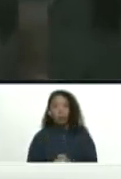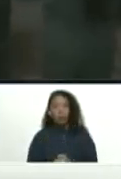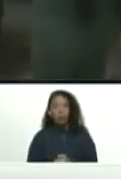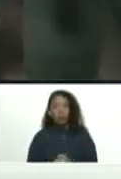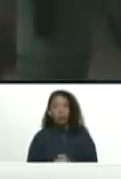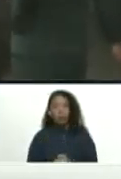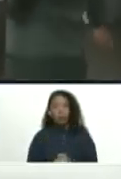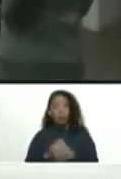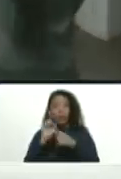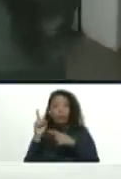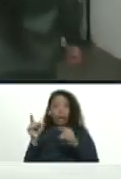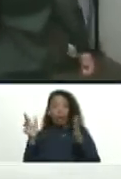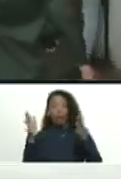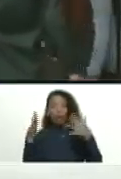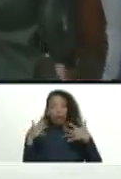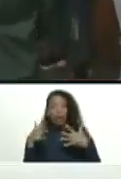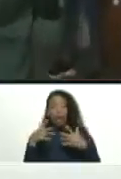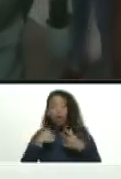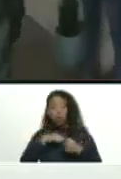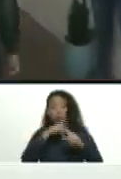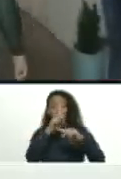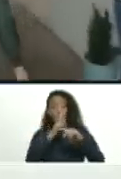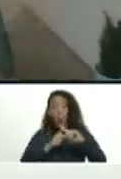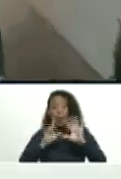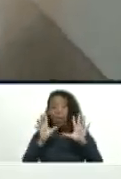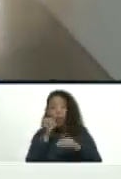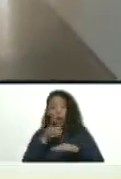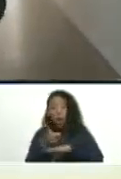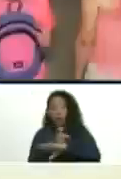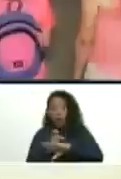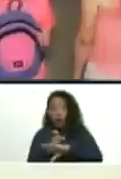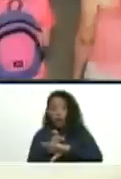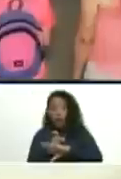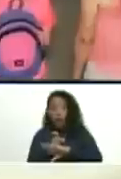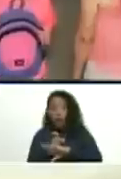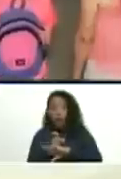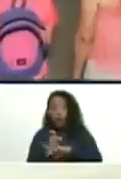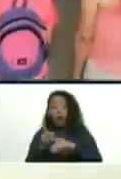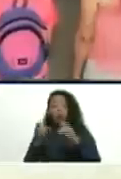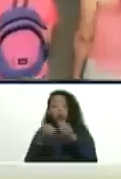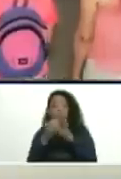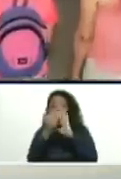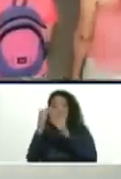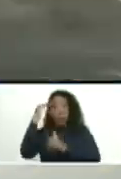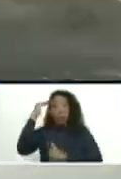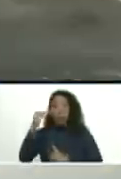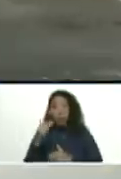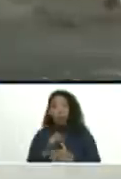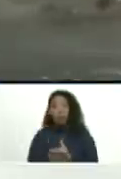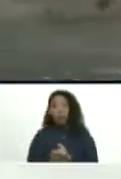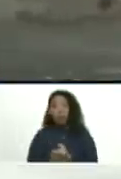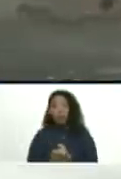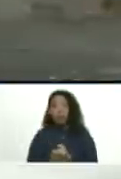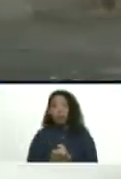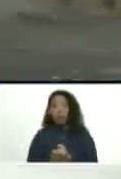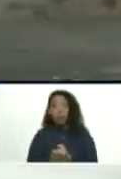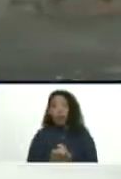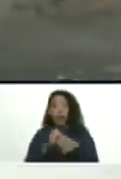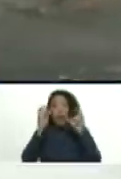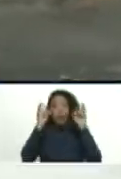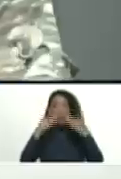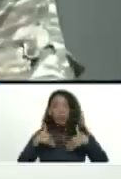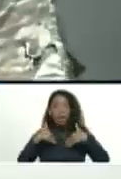En el calor del 1x10 del buen gobierno, de las bricomiles y de los temas de